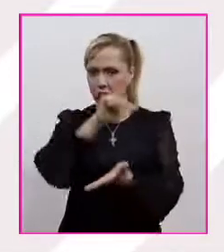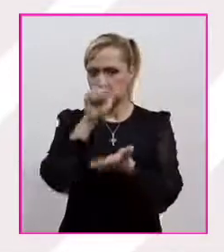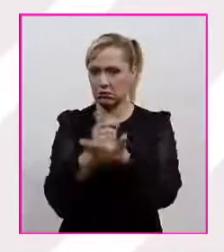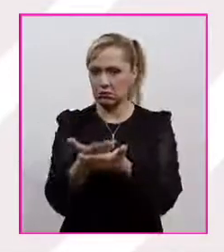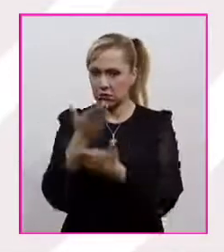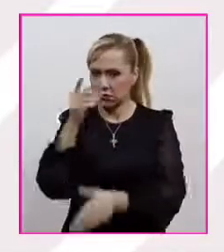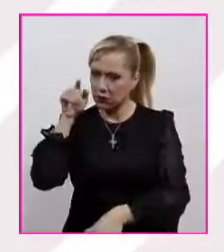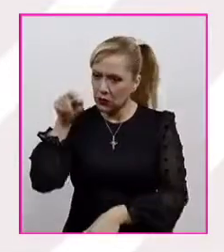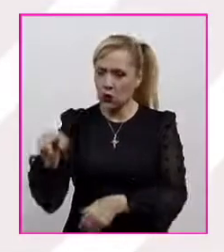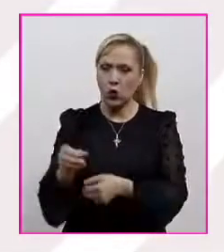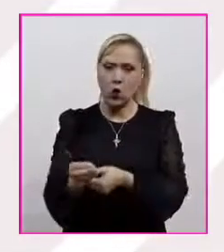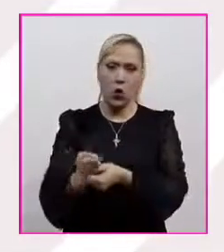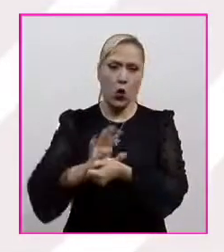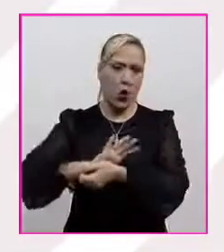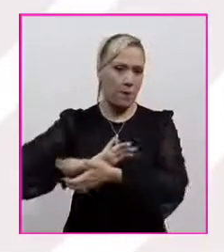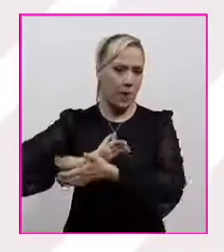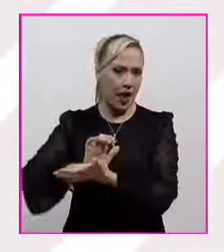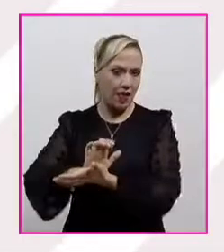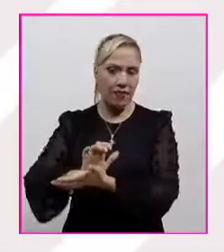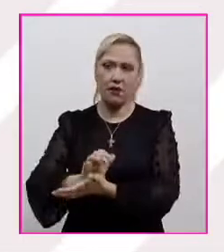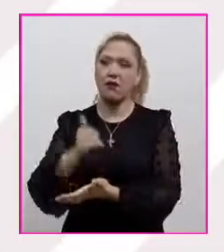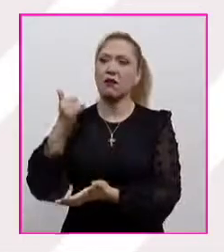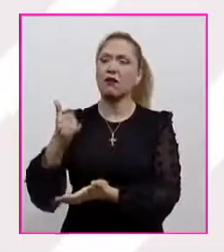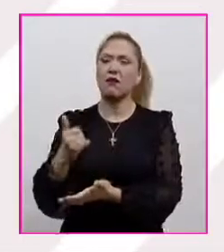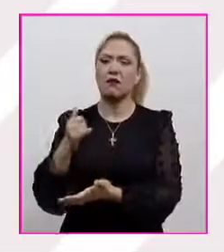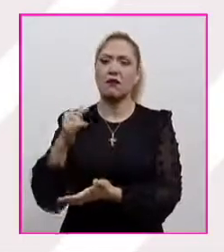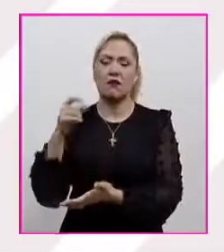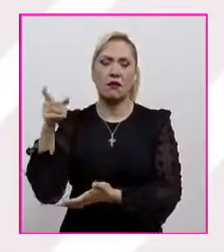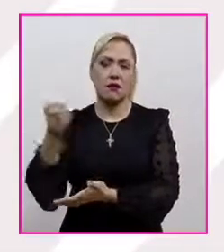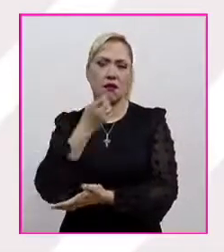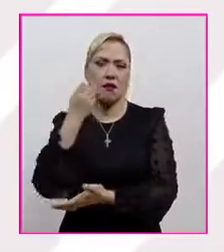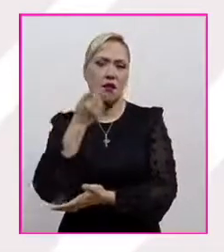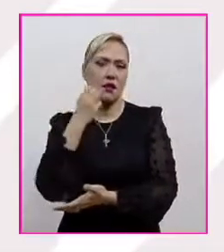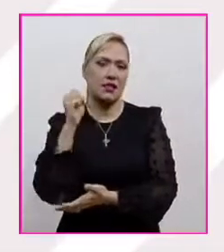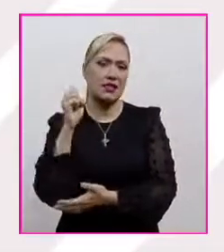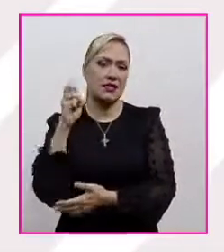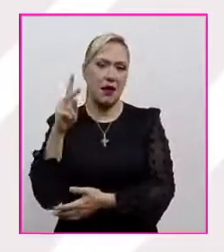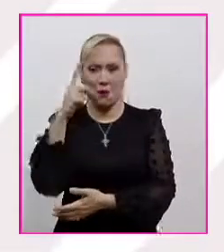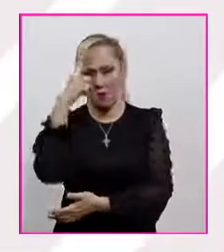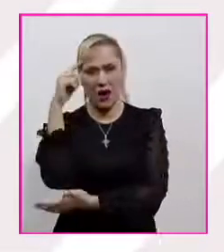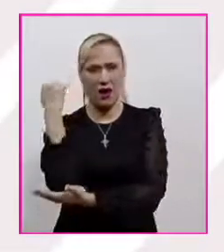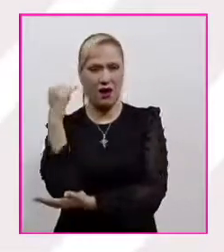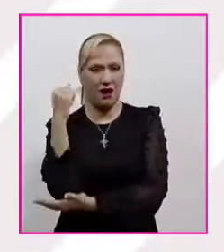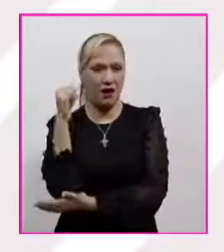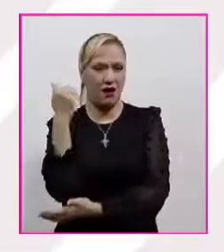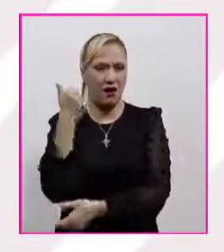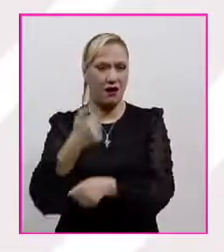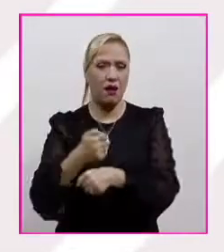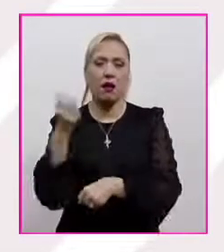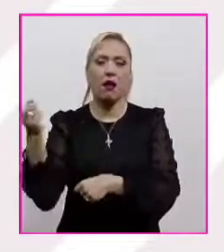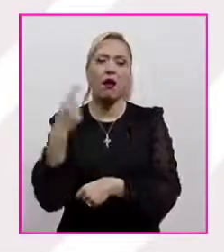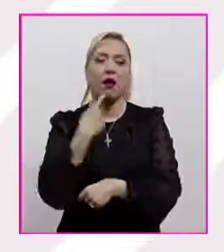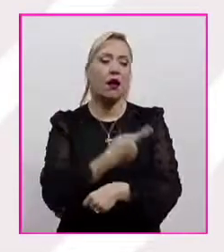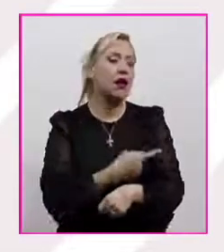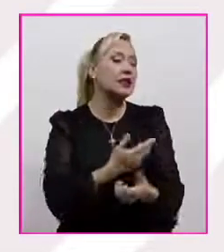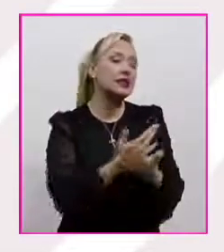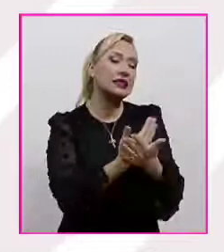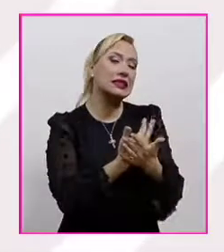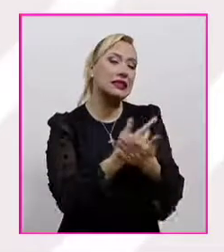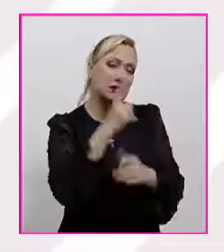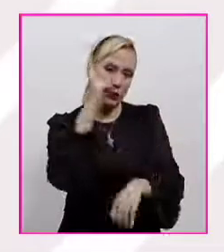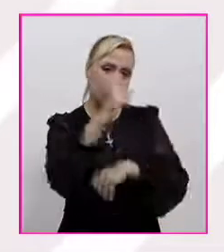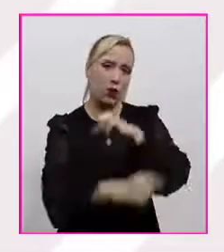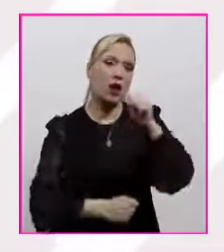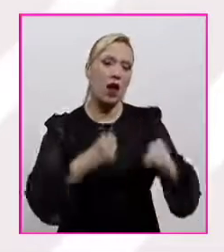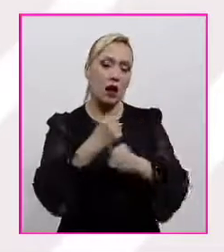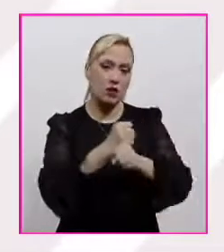COPRED, ingresamos un escrito a la Dirección de Educación Básica y contestaron que tenían que esperar la familia un año más para